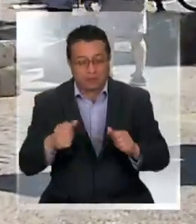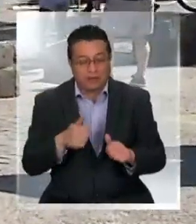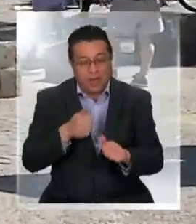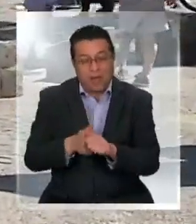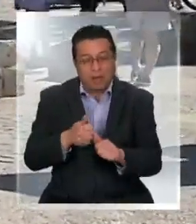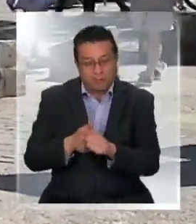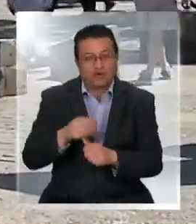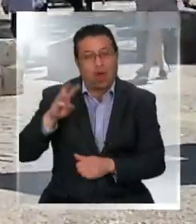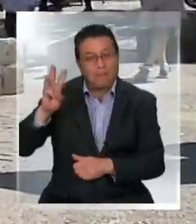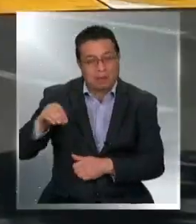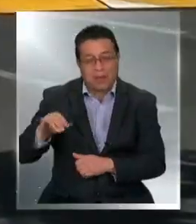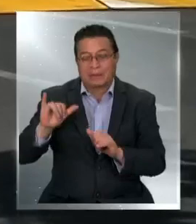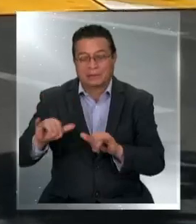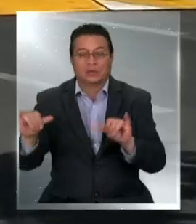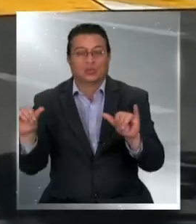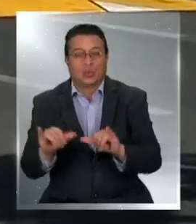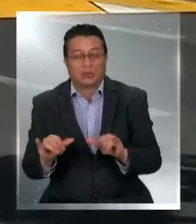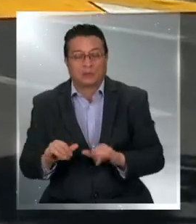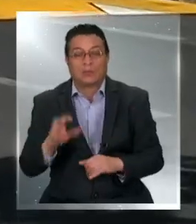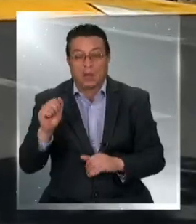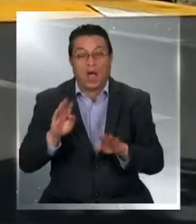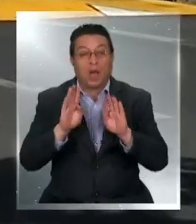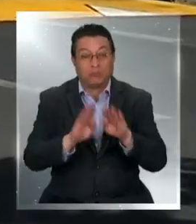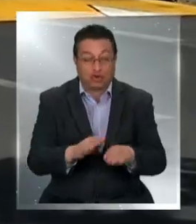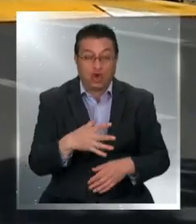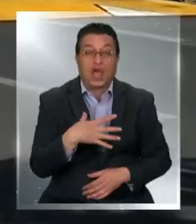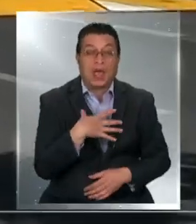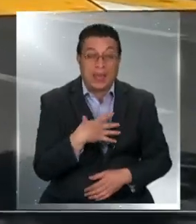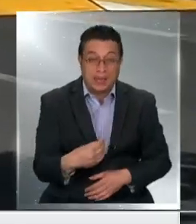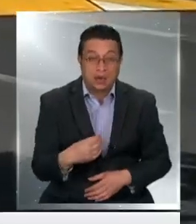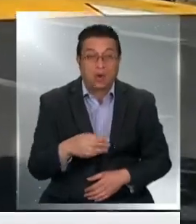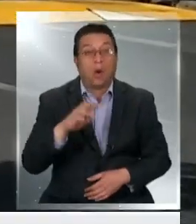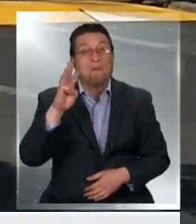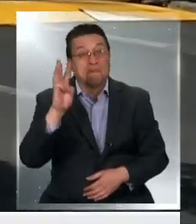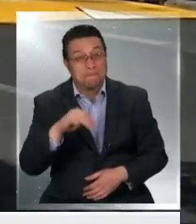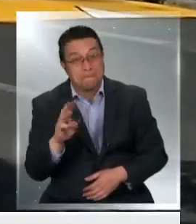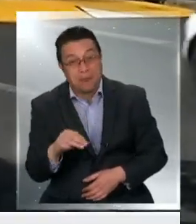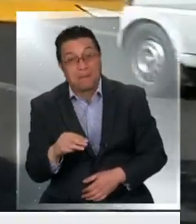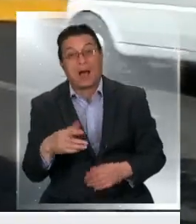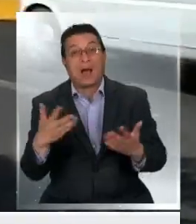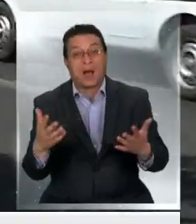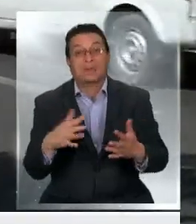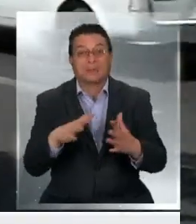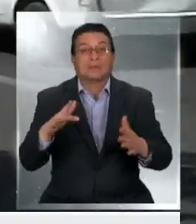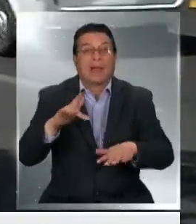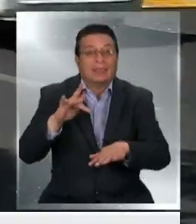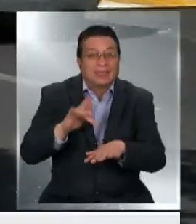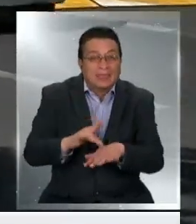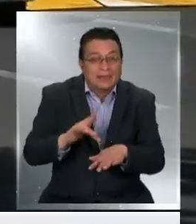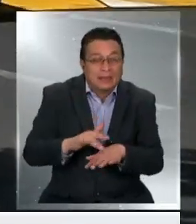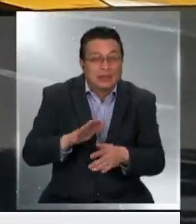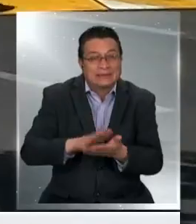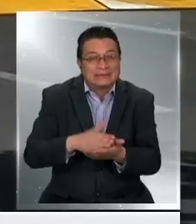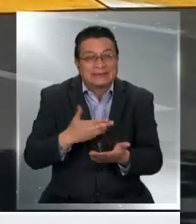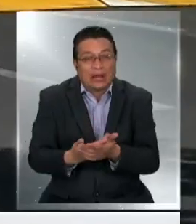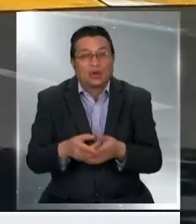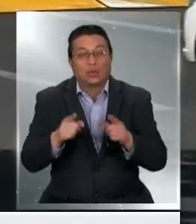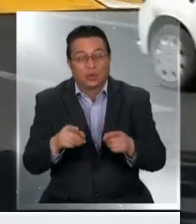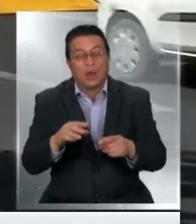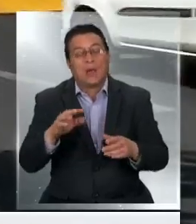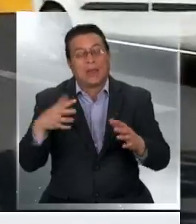a la mamá y al bebé. El apoyo al hijo, más que nada a la madre que es más delicada de salud, es importante que el papá esté